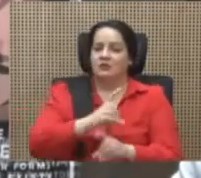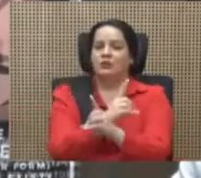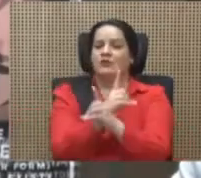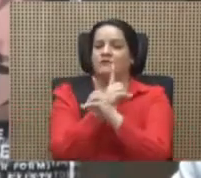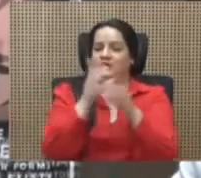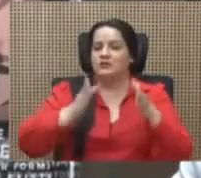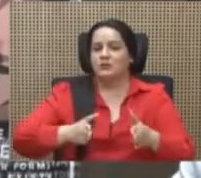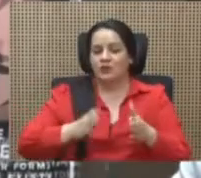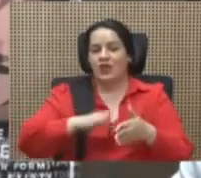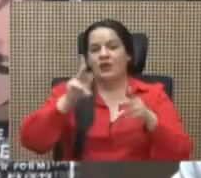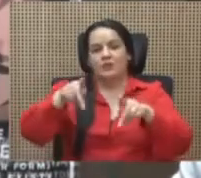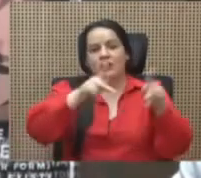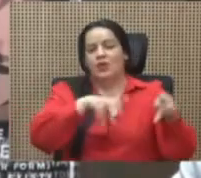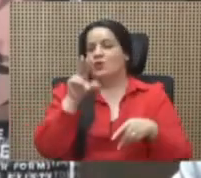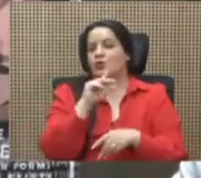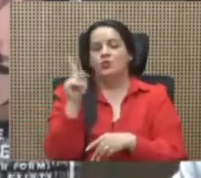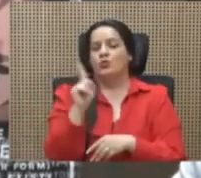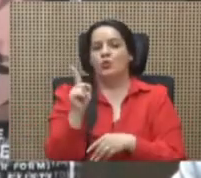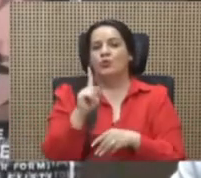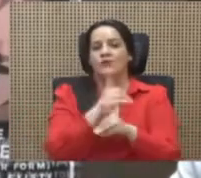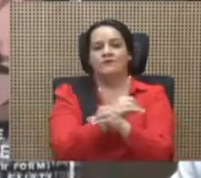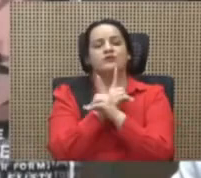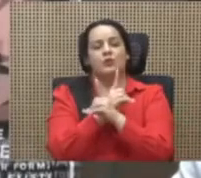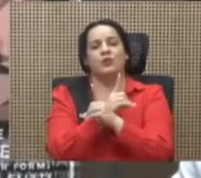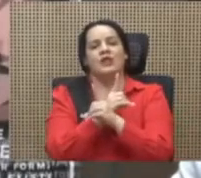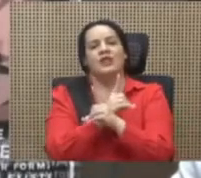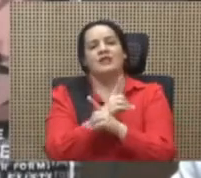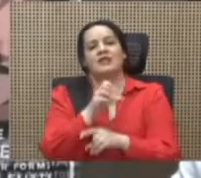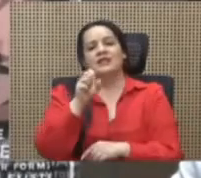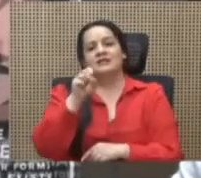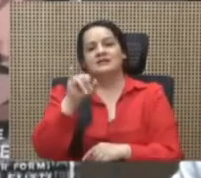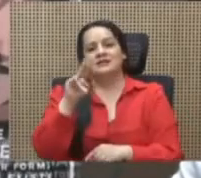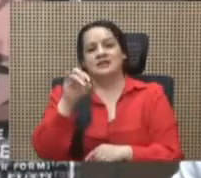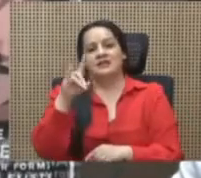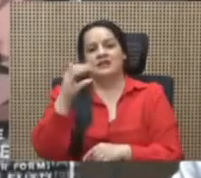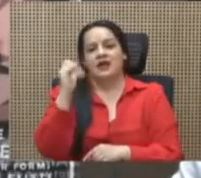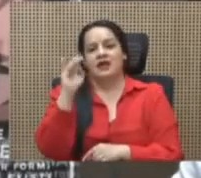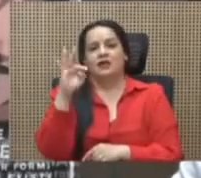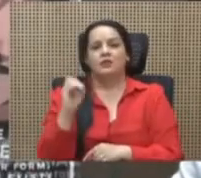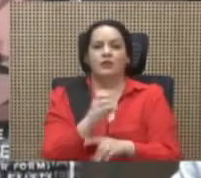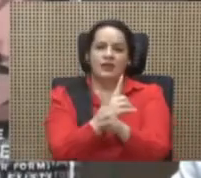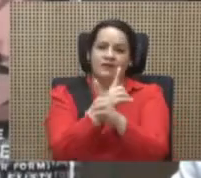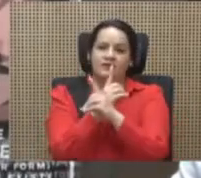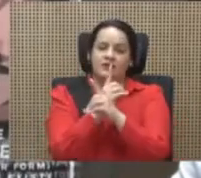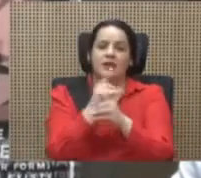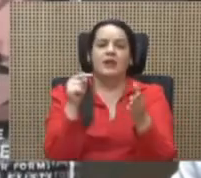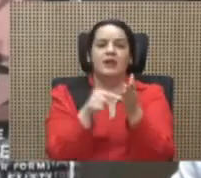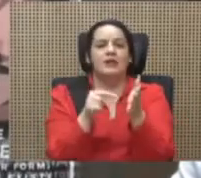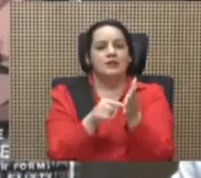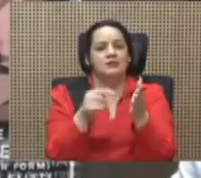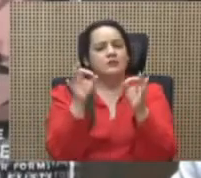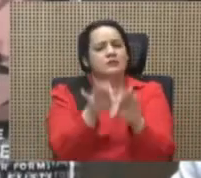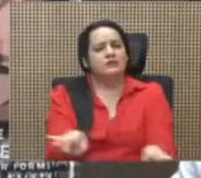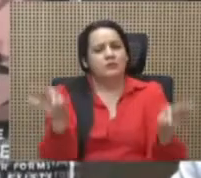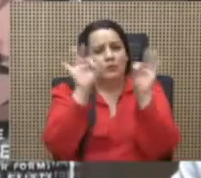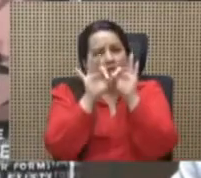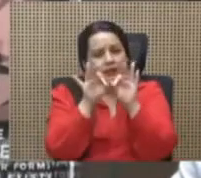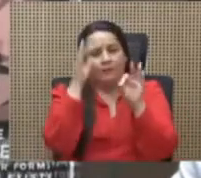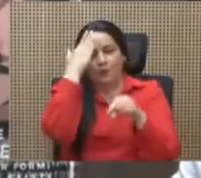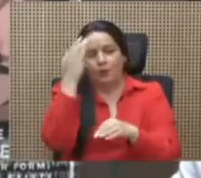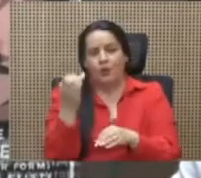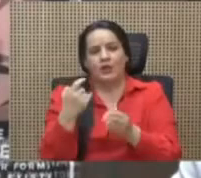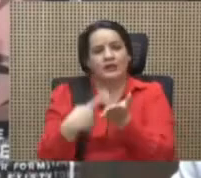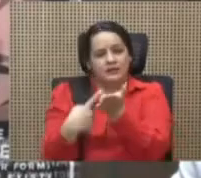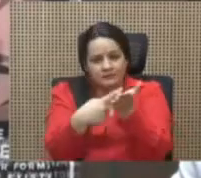un defensor del sindicato de la defensoría esta votación es muy importante porque pone sobre la mesa un tema en el que ya